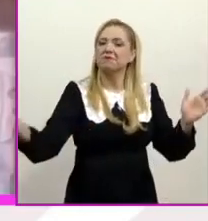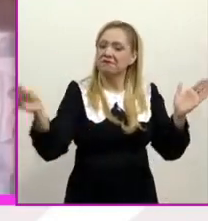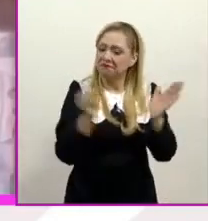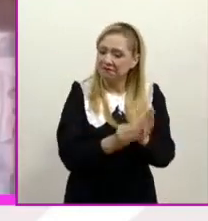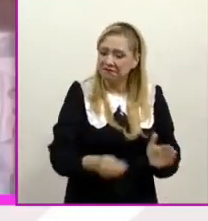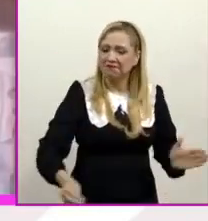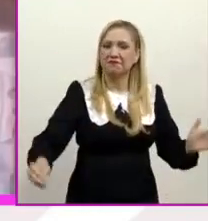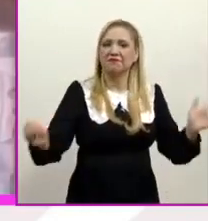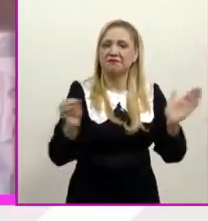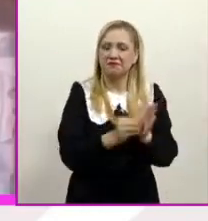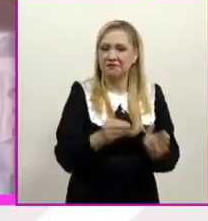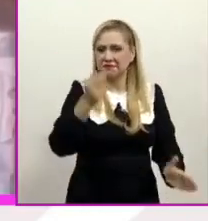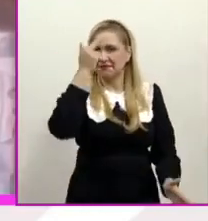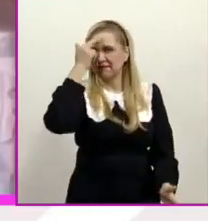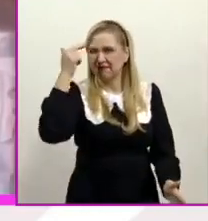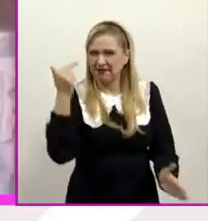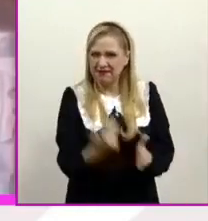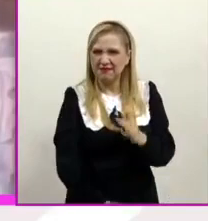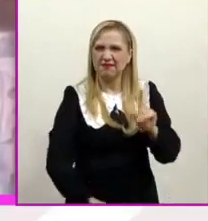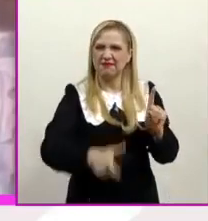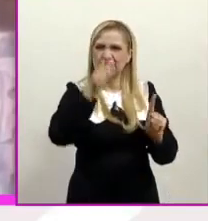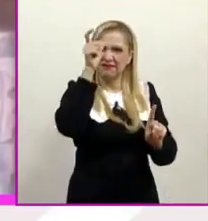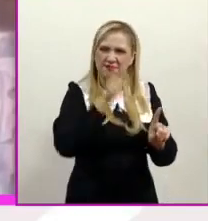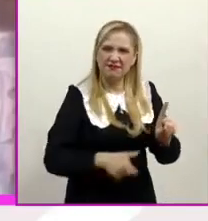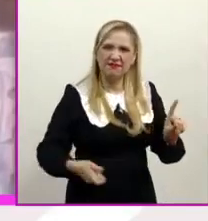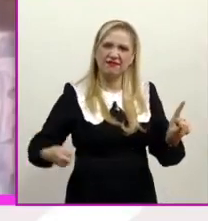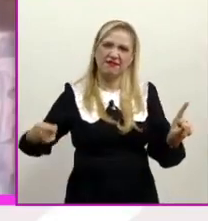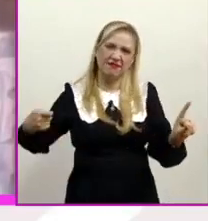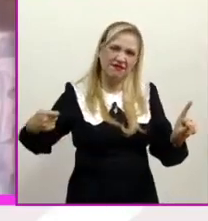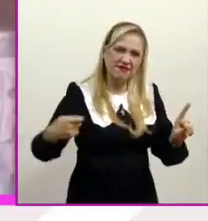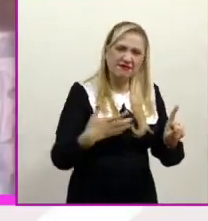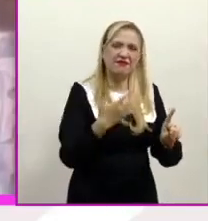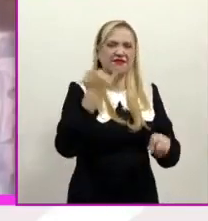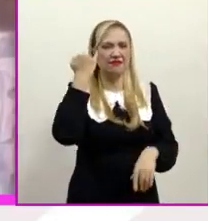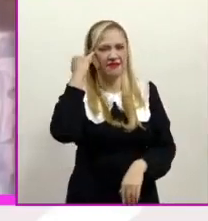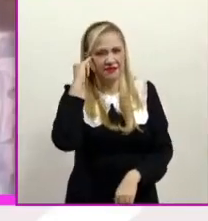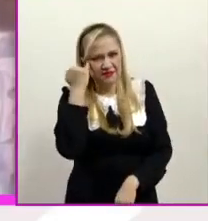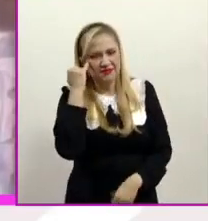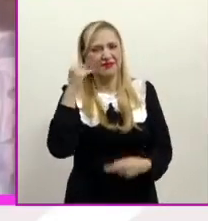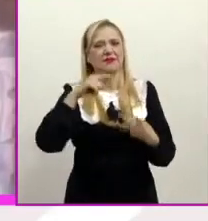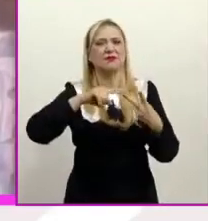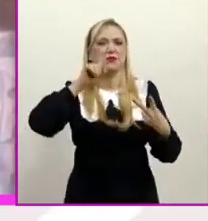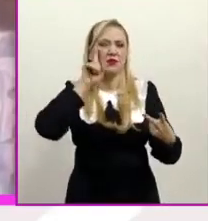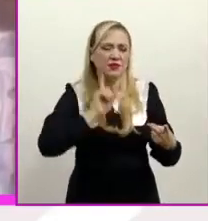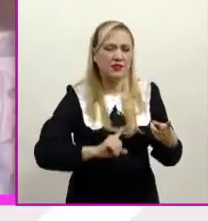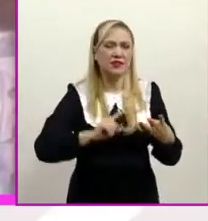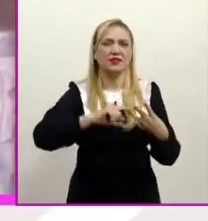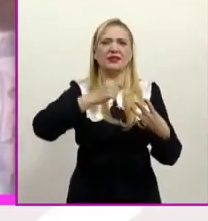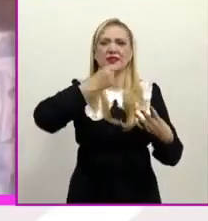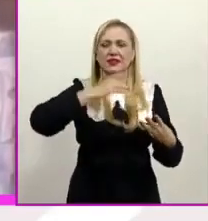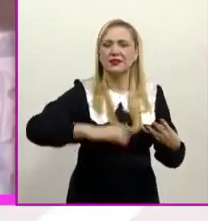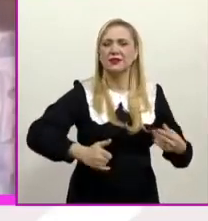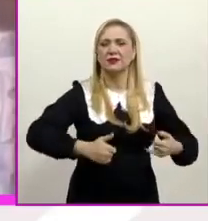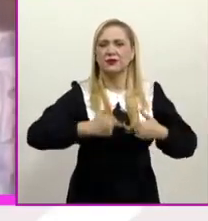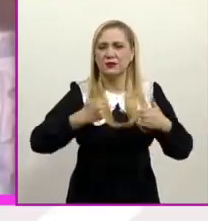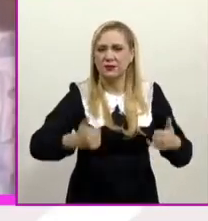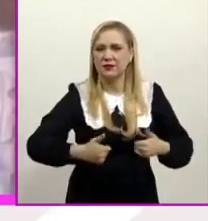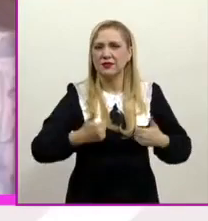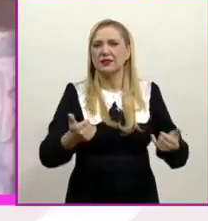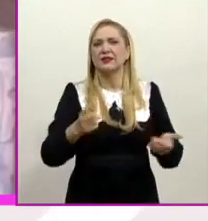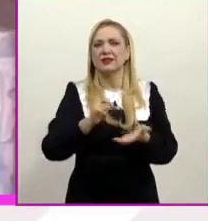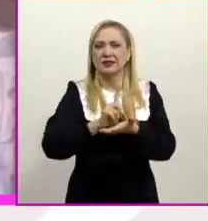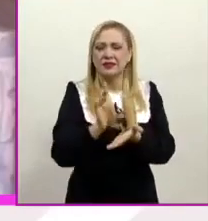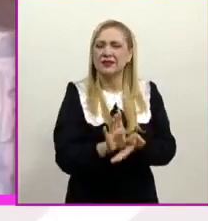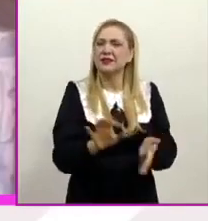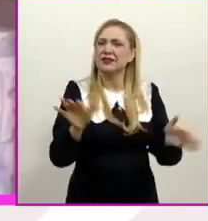montón de violencias, de estereotipos, de estigmas que no logran trascender porque sigue existiendo esta